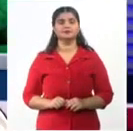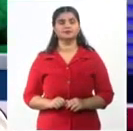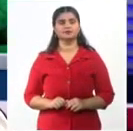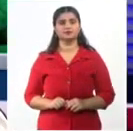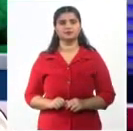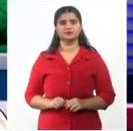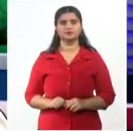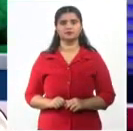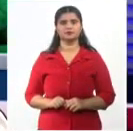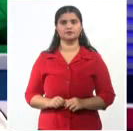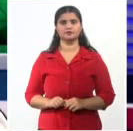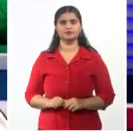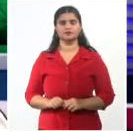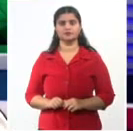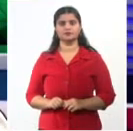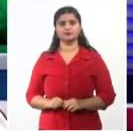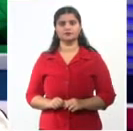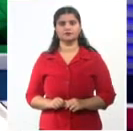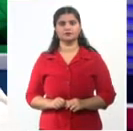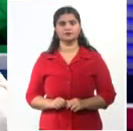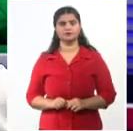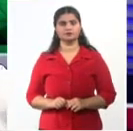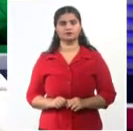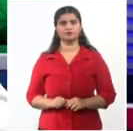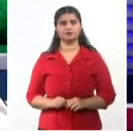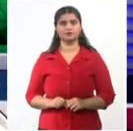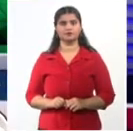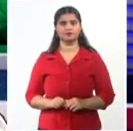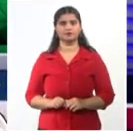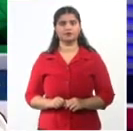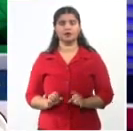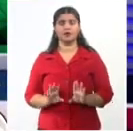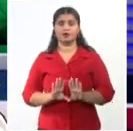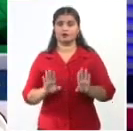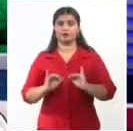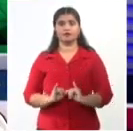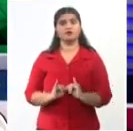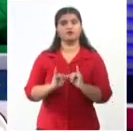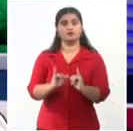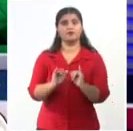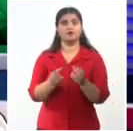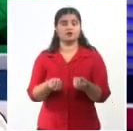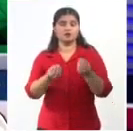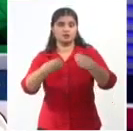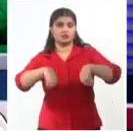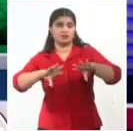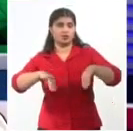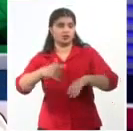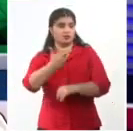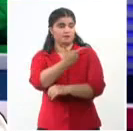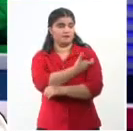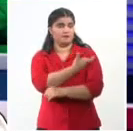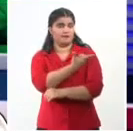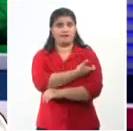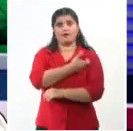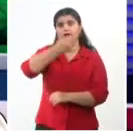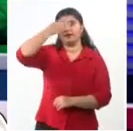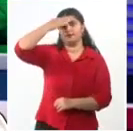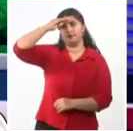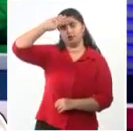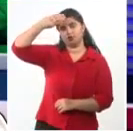Finalmente, vamos a ver el comportamiento de la vacunación en nuestro país, que